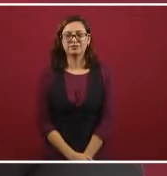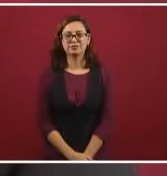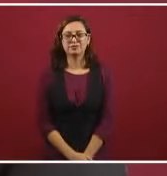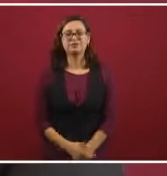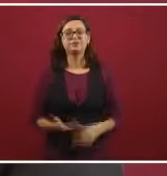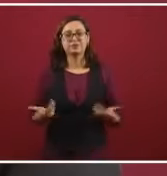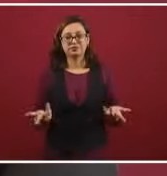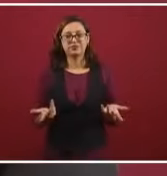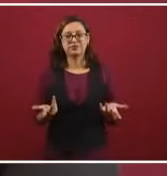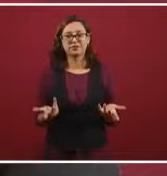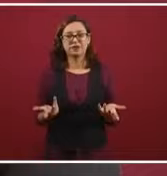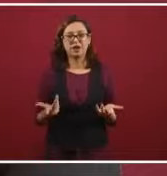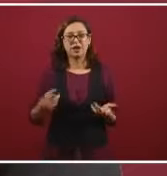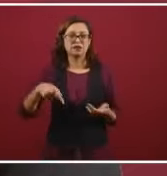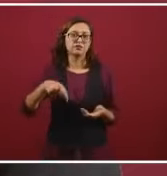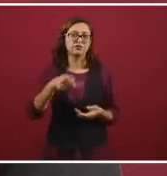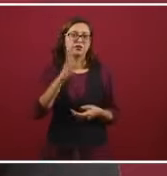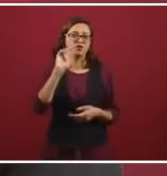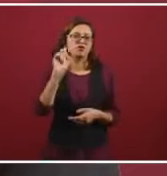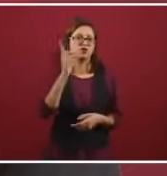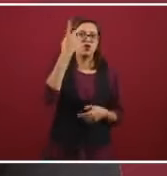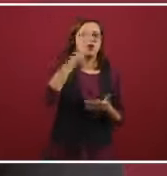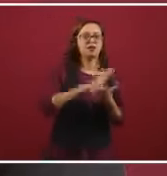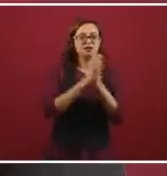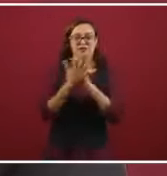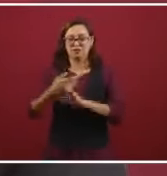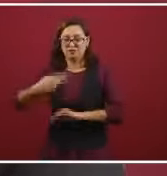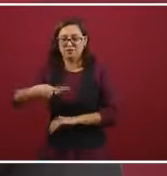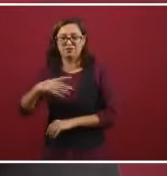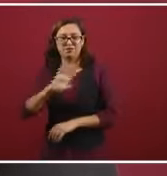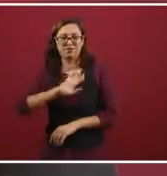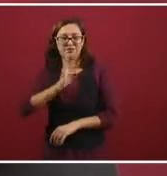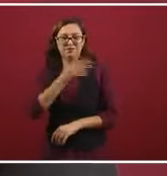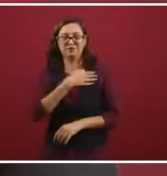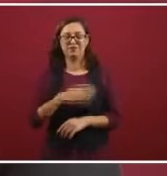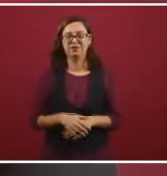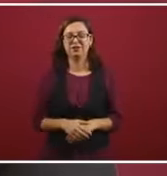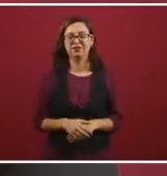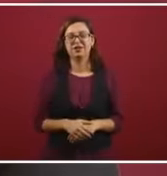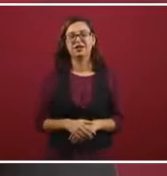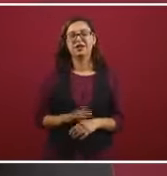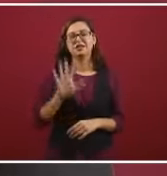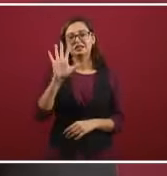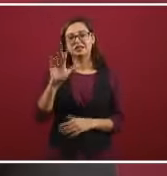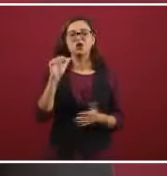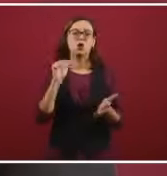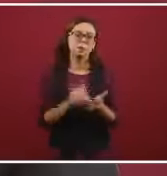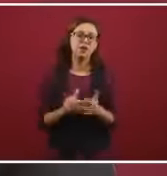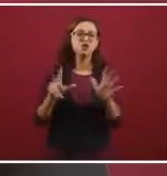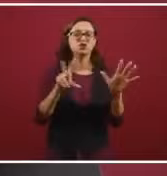un billón de millones. Ah, por eso estamos hablando en español. Sí. O sea, 5.800 millones para…